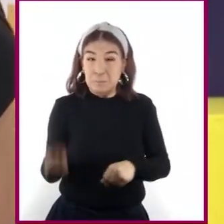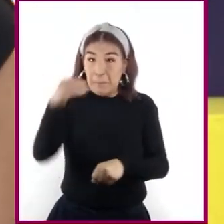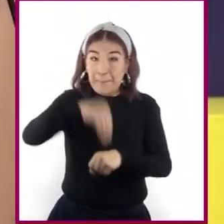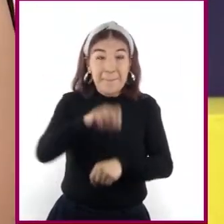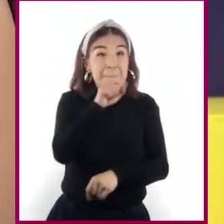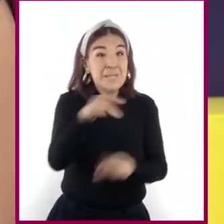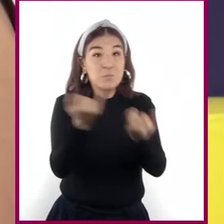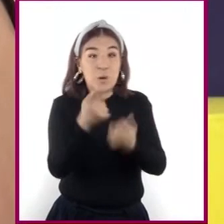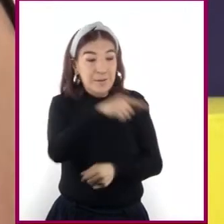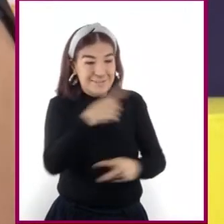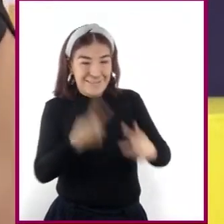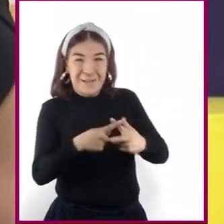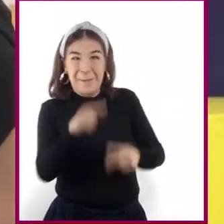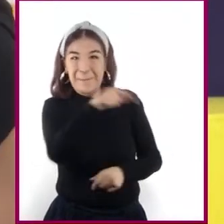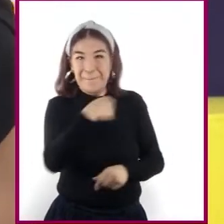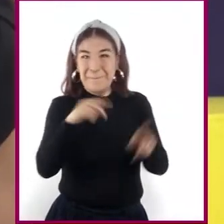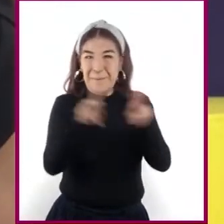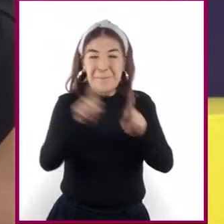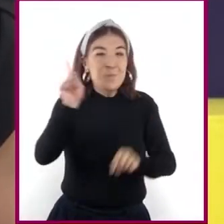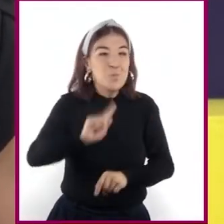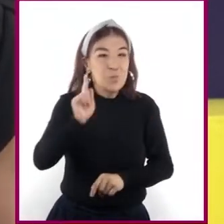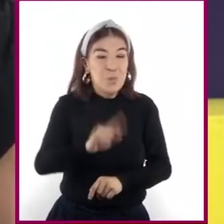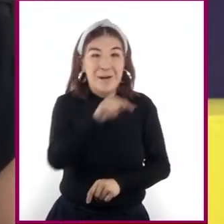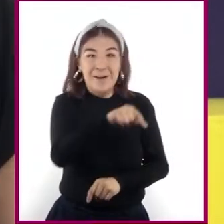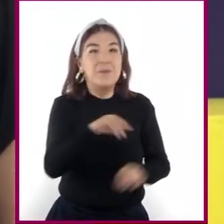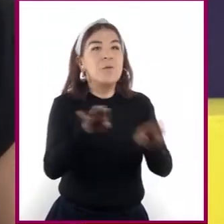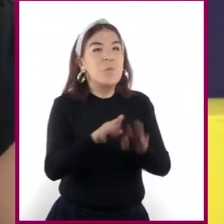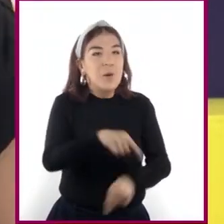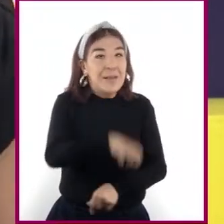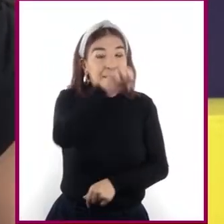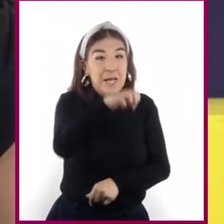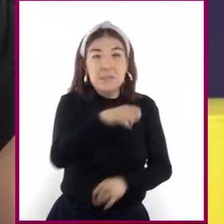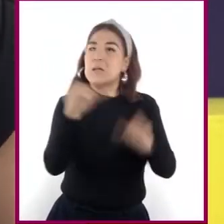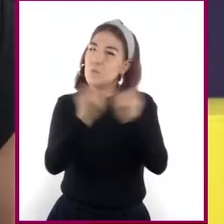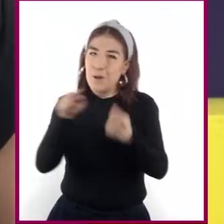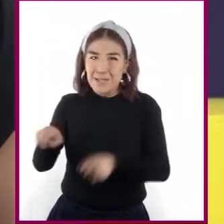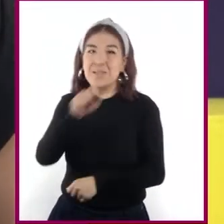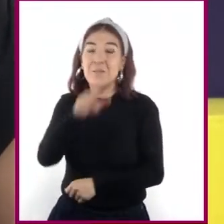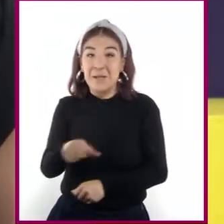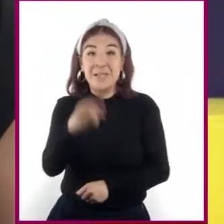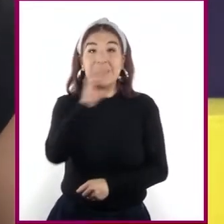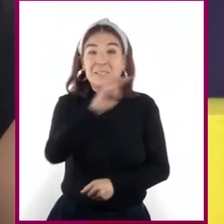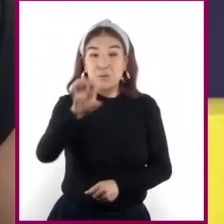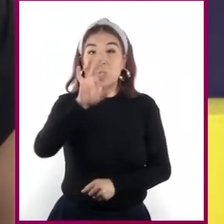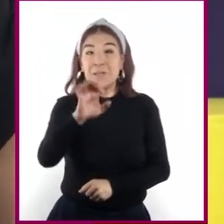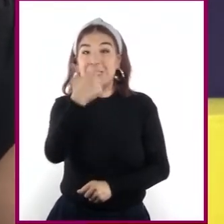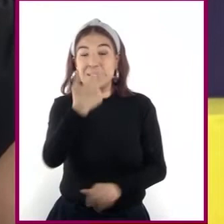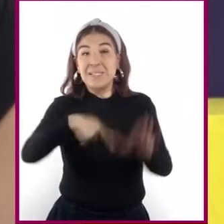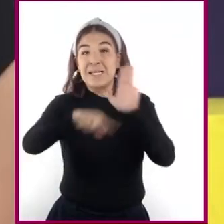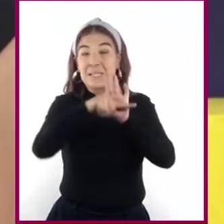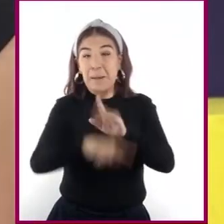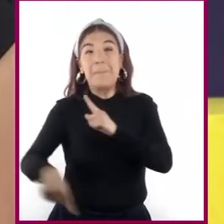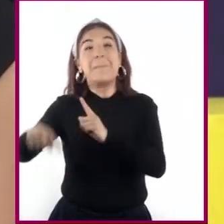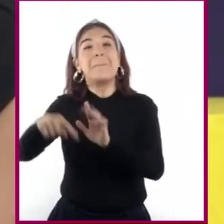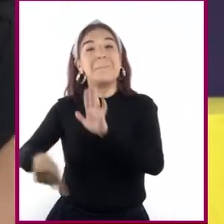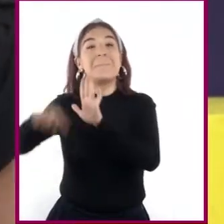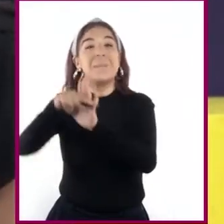que hice para calcular la edad de mi prima Norma, debo restar 347 negativo